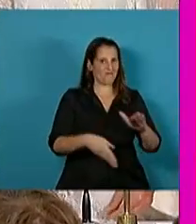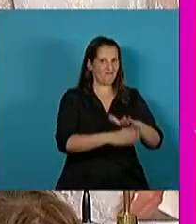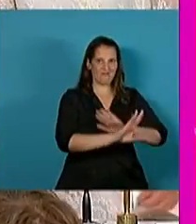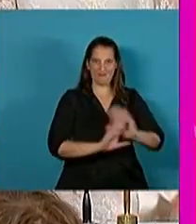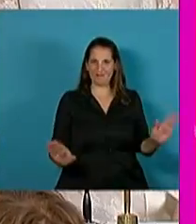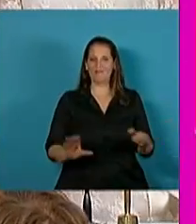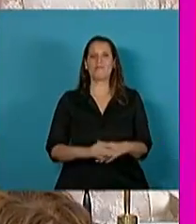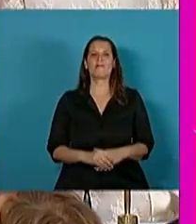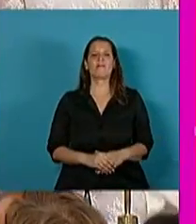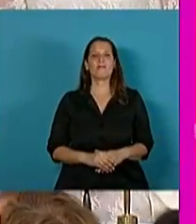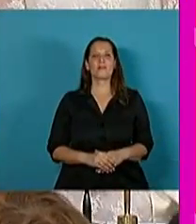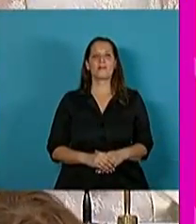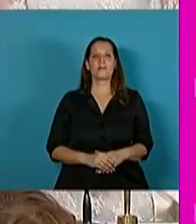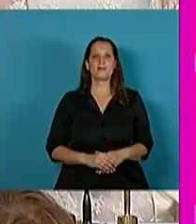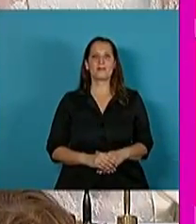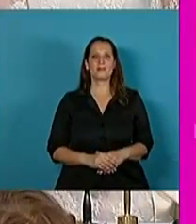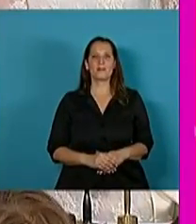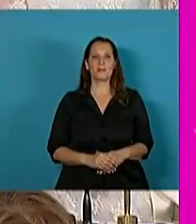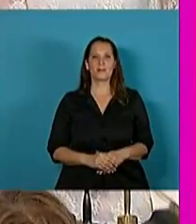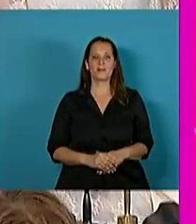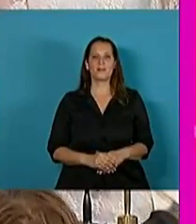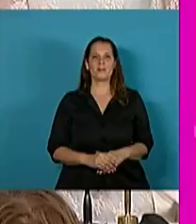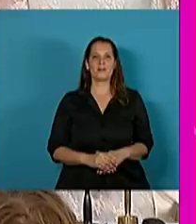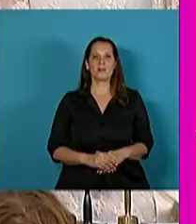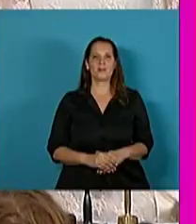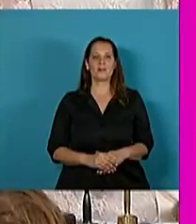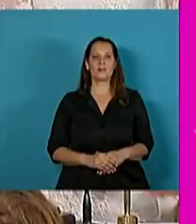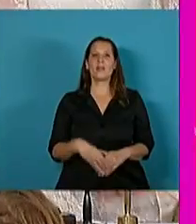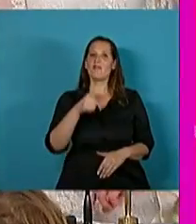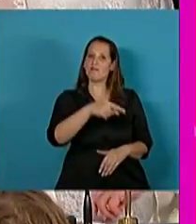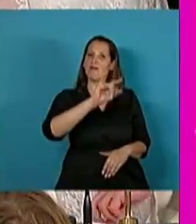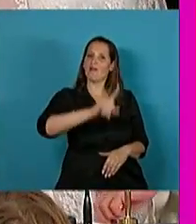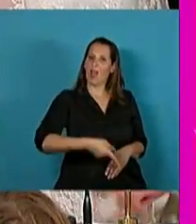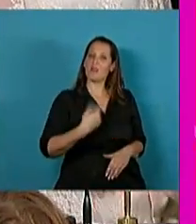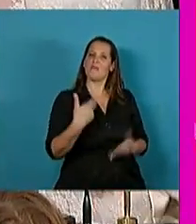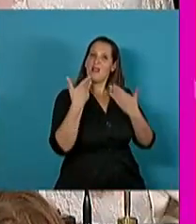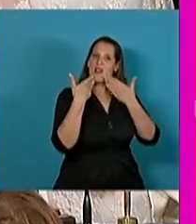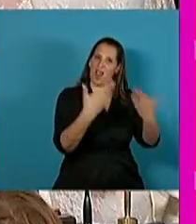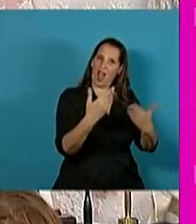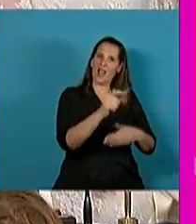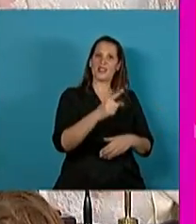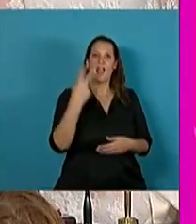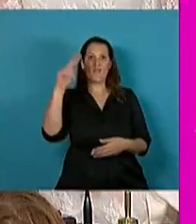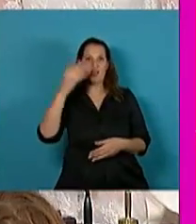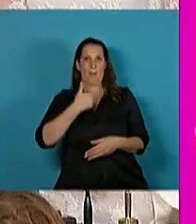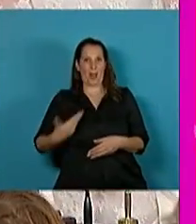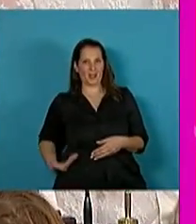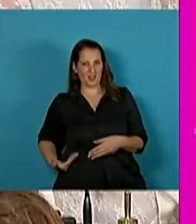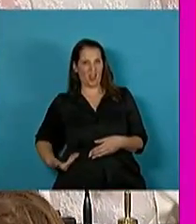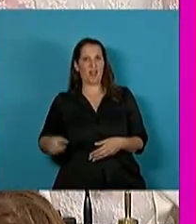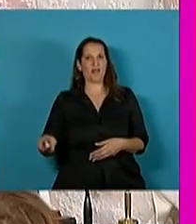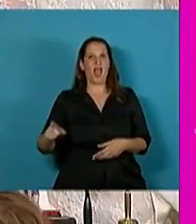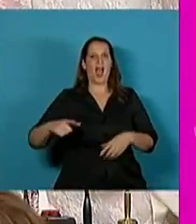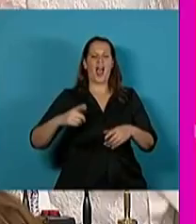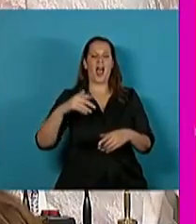un estoque, había bastones sí, con estoque, sacaba a ser un arma blanca. Era un arma de blanca, total. Claro, bueno, pero en esa época se utilizaba para eso. Obviamente. Después quedó